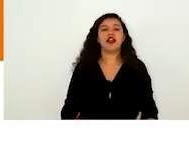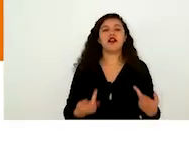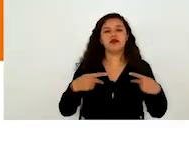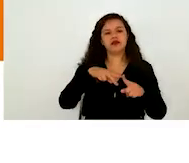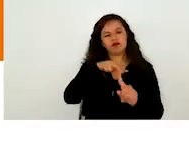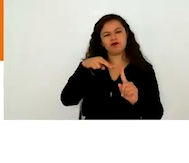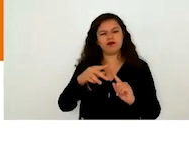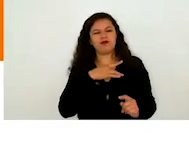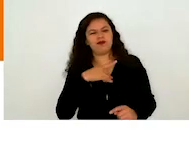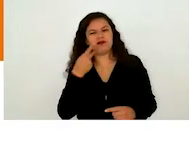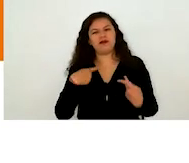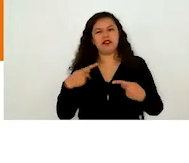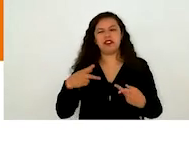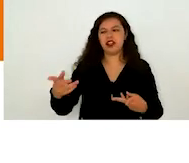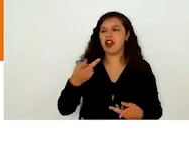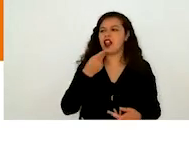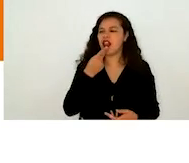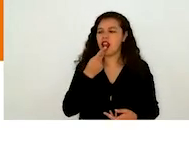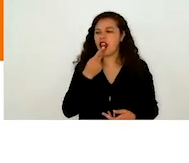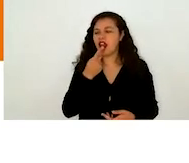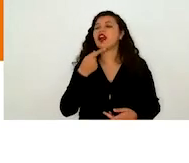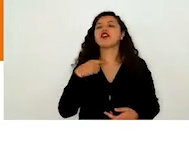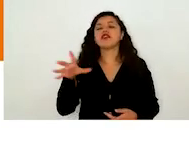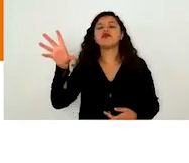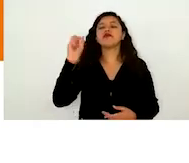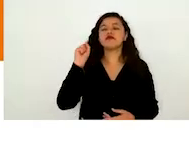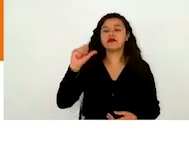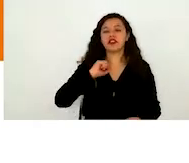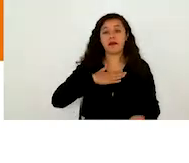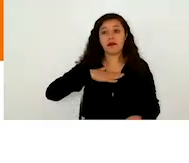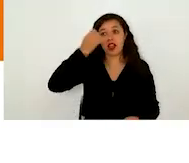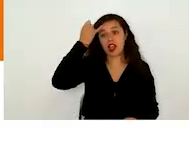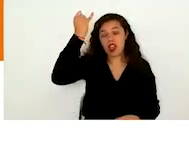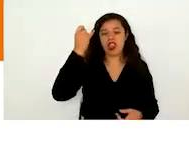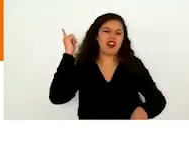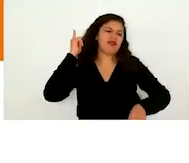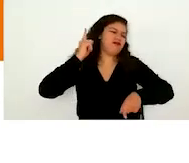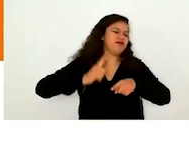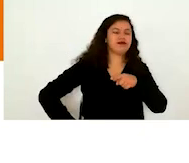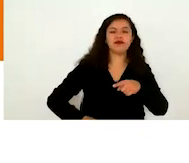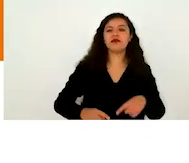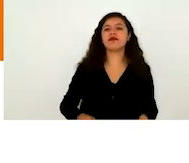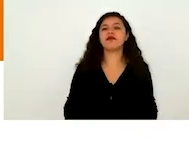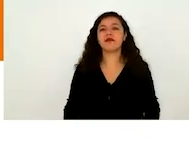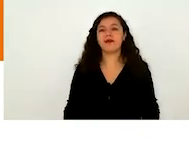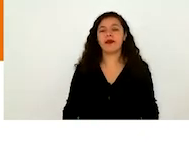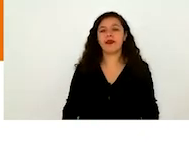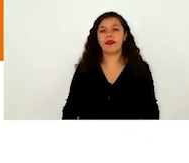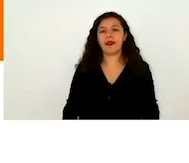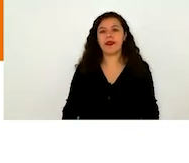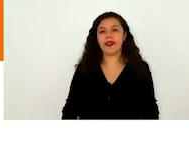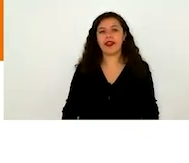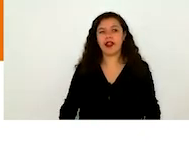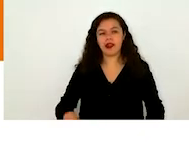de mi interlocutor quitar los prejuicios personales muy importantes y más dentro de los equipos